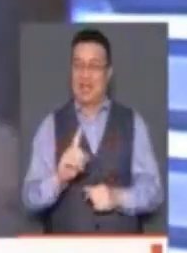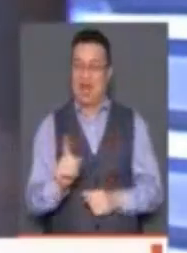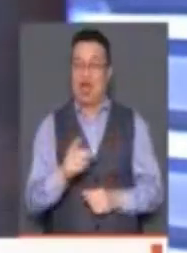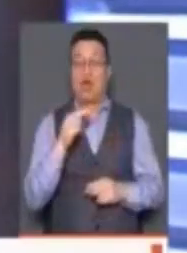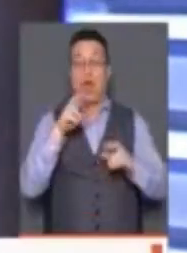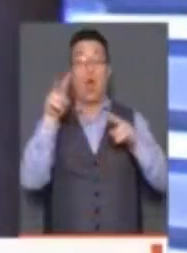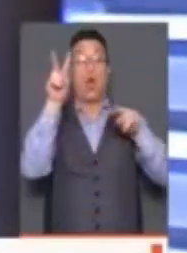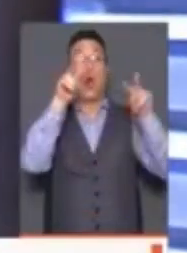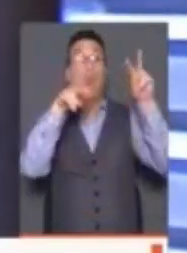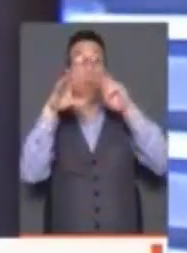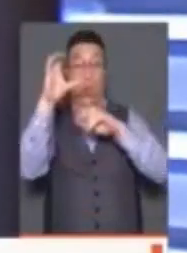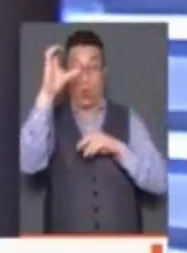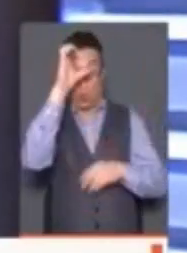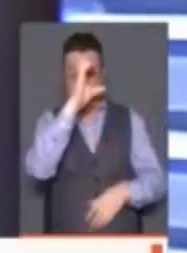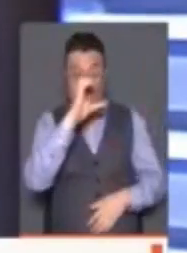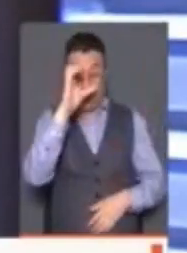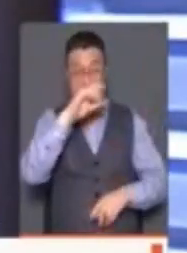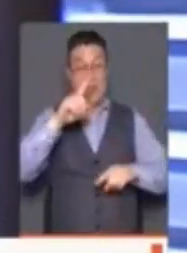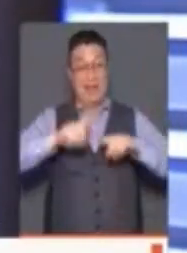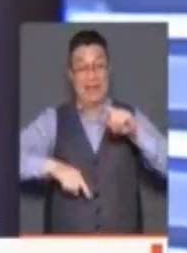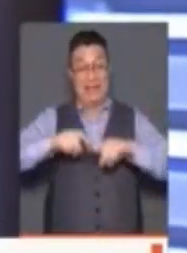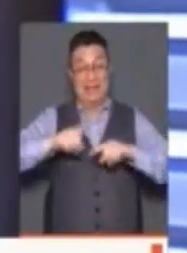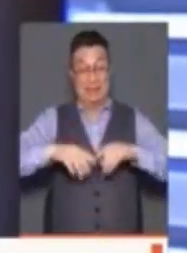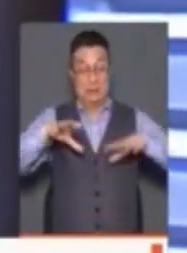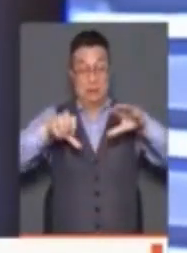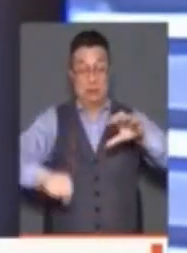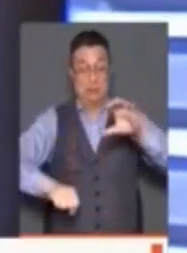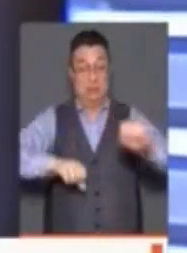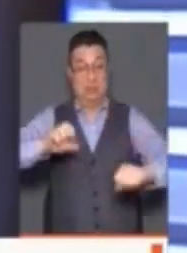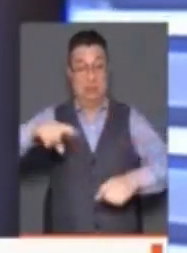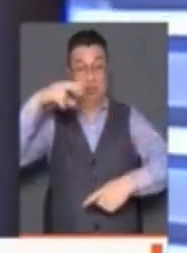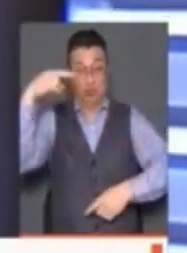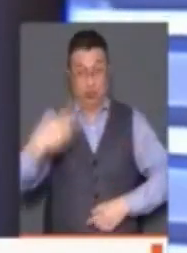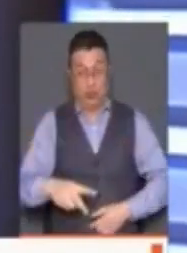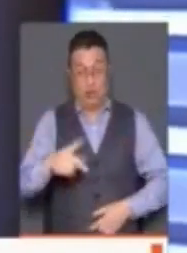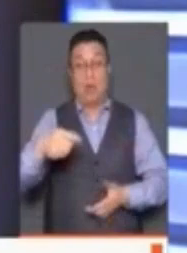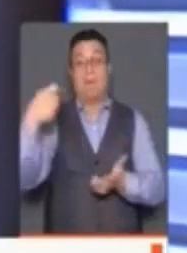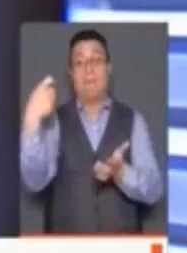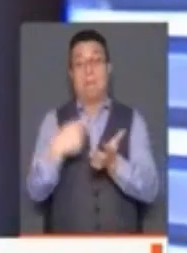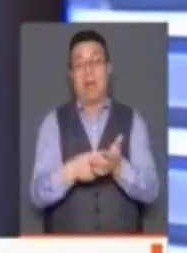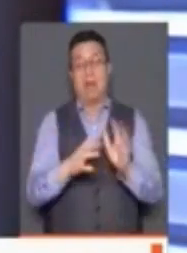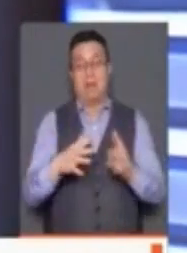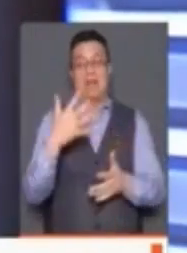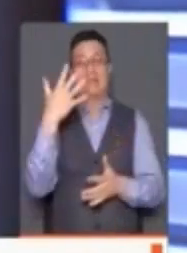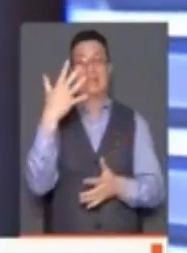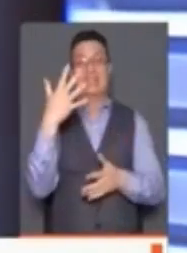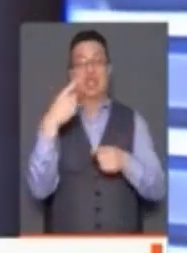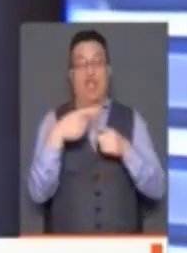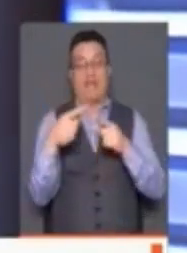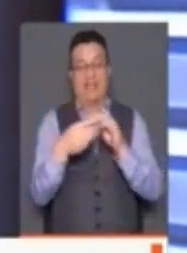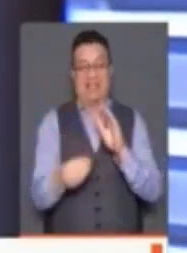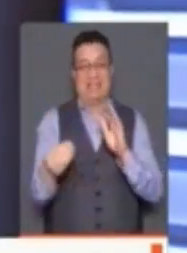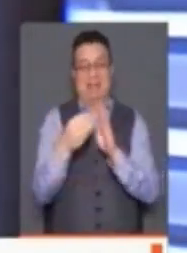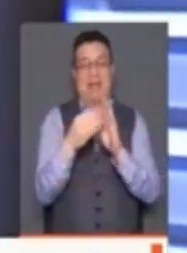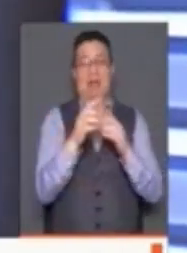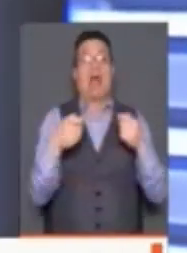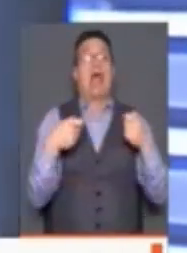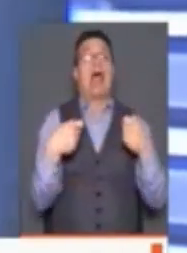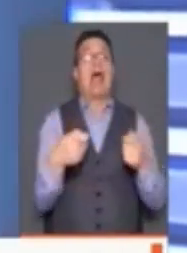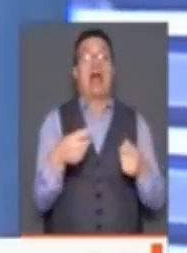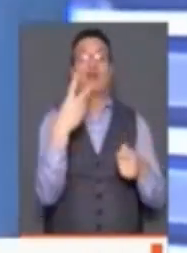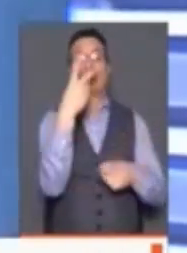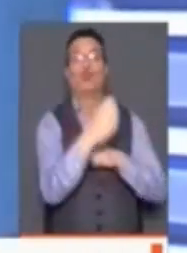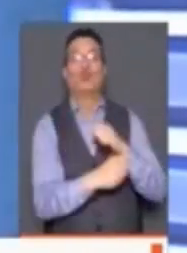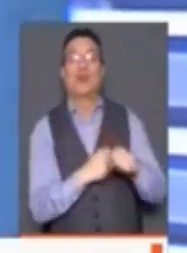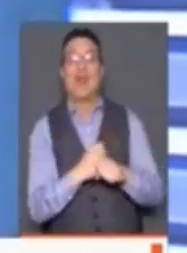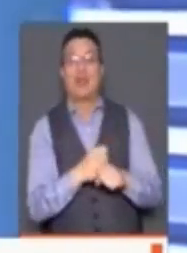turismo y los territorios que, de los que ellos son dueños pagan más o menos 5 veces lo que ellos gastan al año. Imagínate. Esto es importante saberlo,